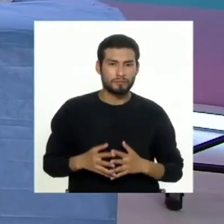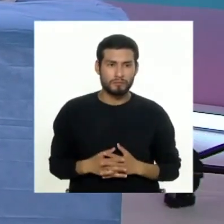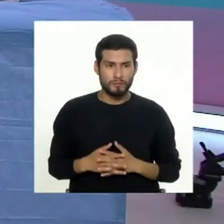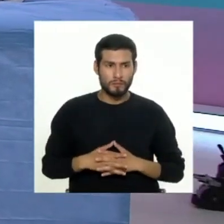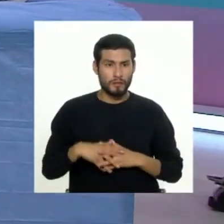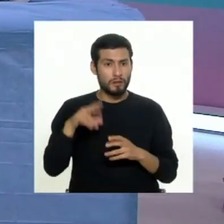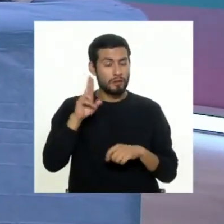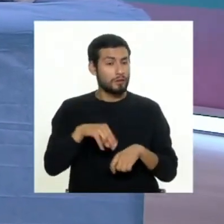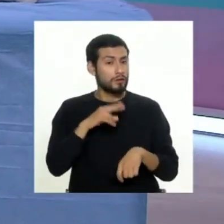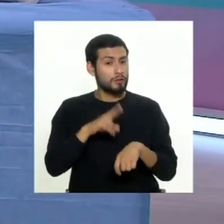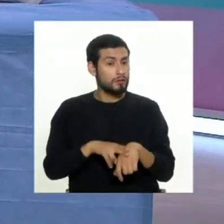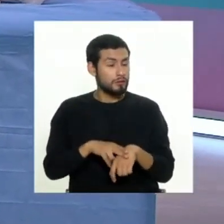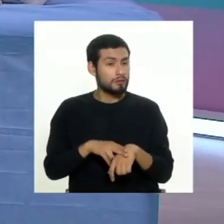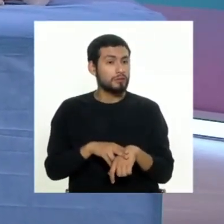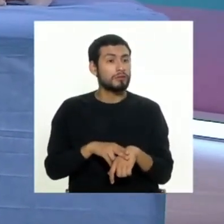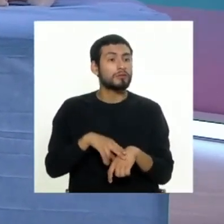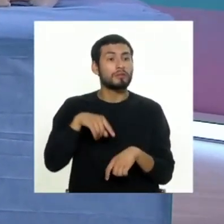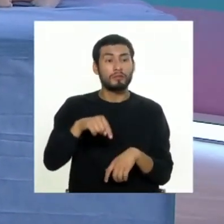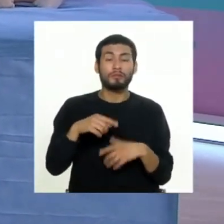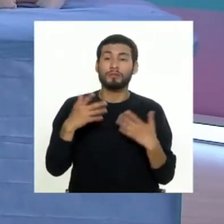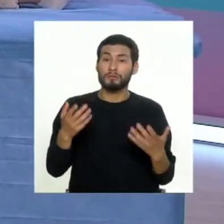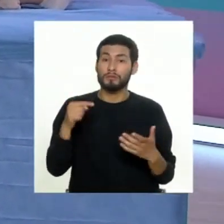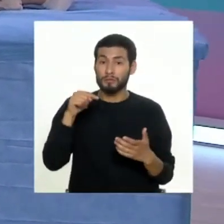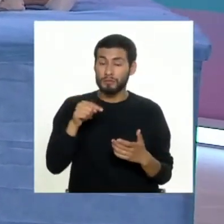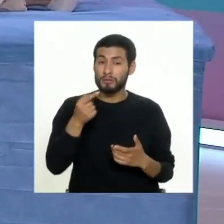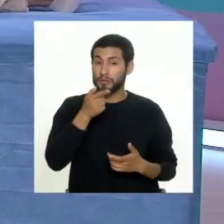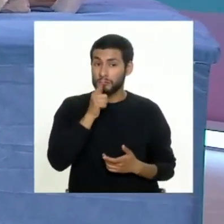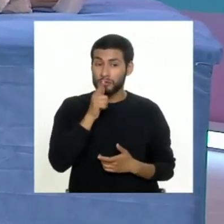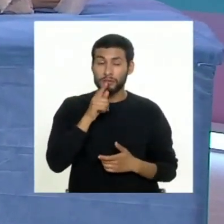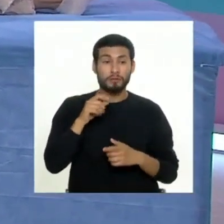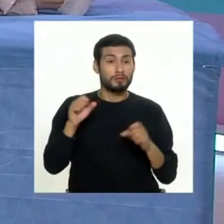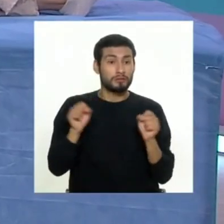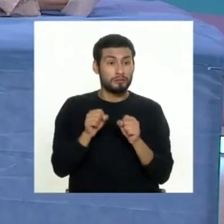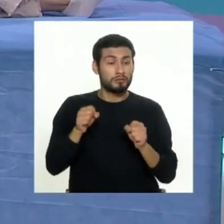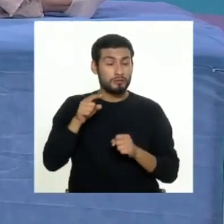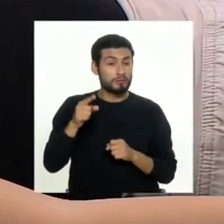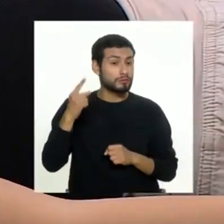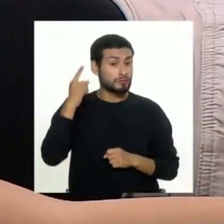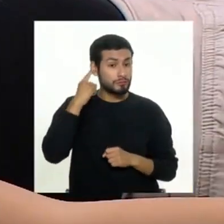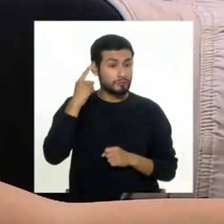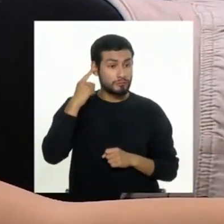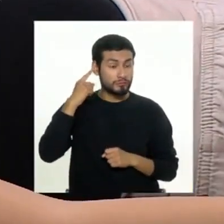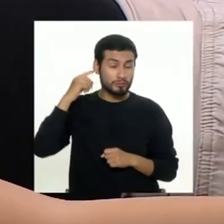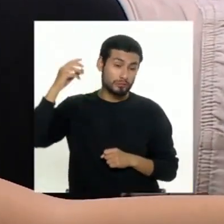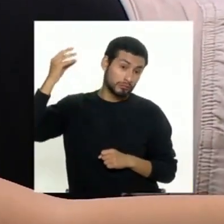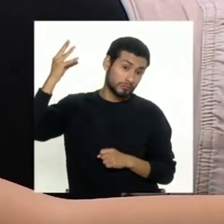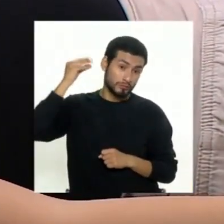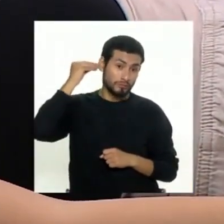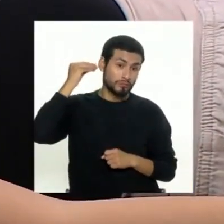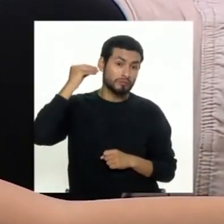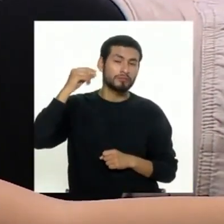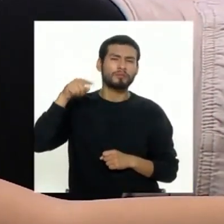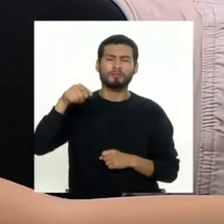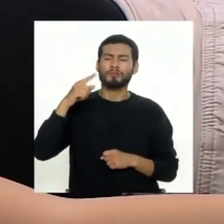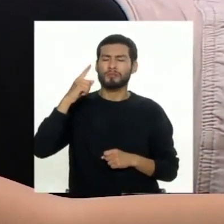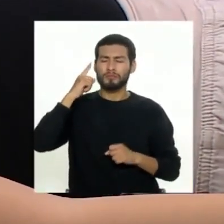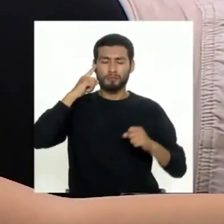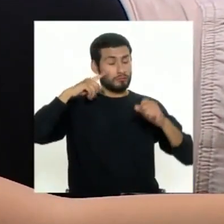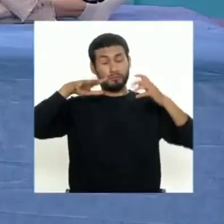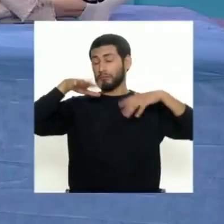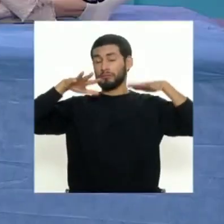Lo normal es que cuando nosotros incorporemos el agua helada en el oído, el paciente presente